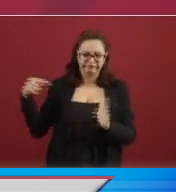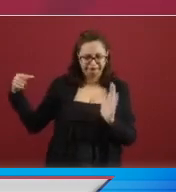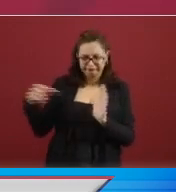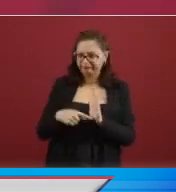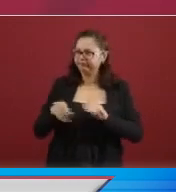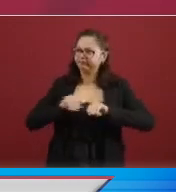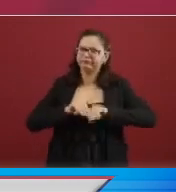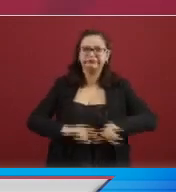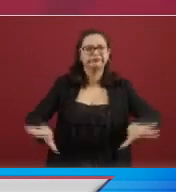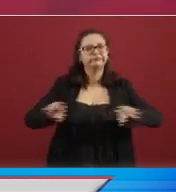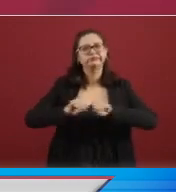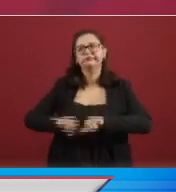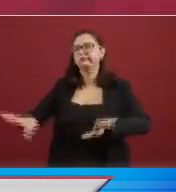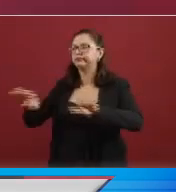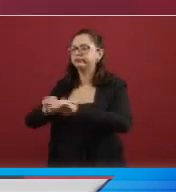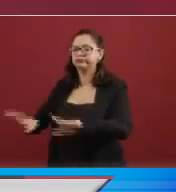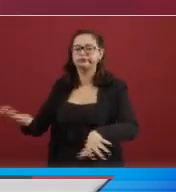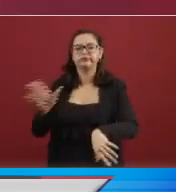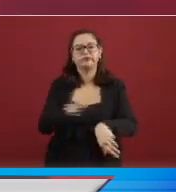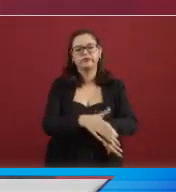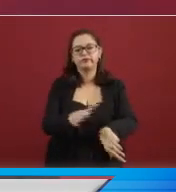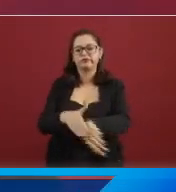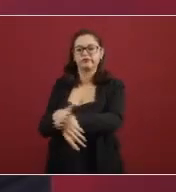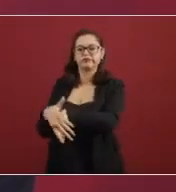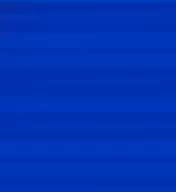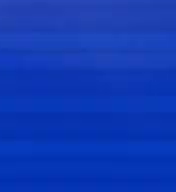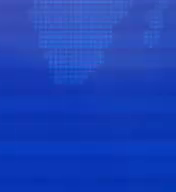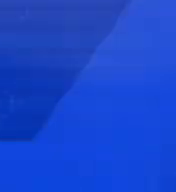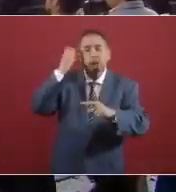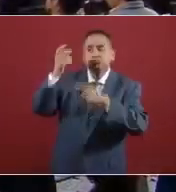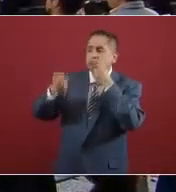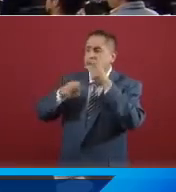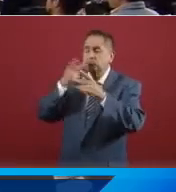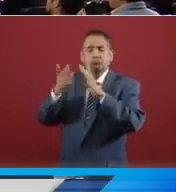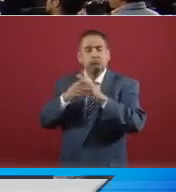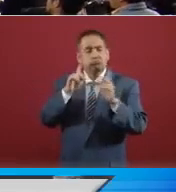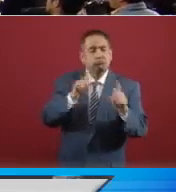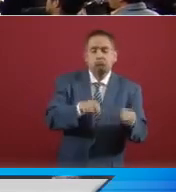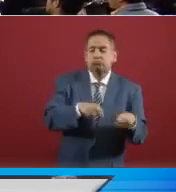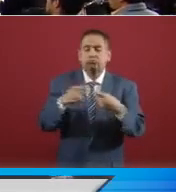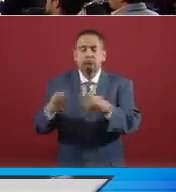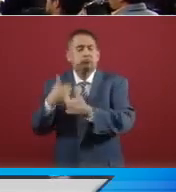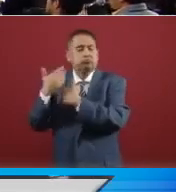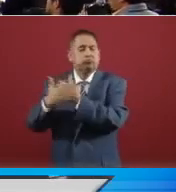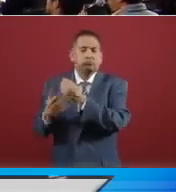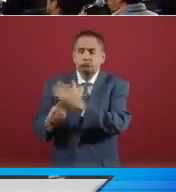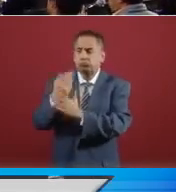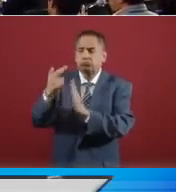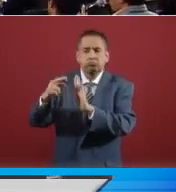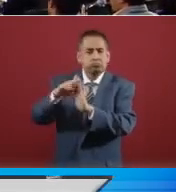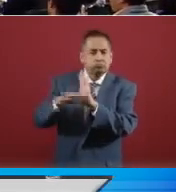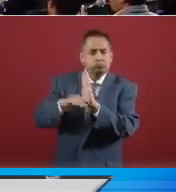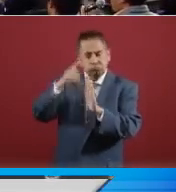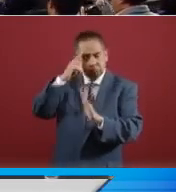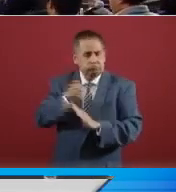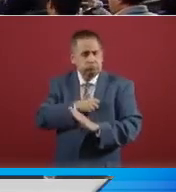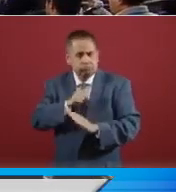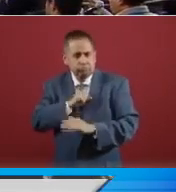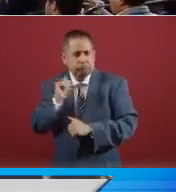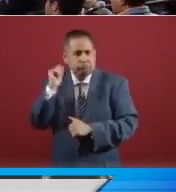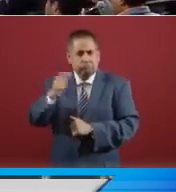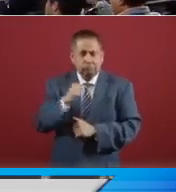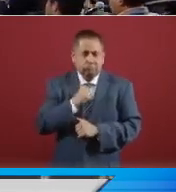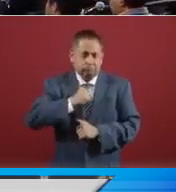la posibilidad de legalizar el consumo lúdico de drogas. Veto a empresas farmacéuticas.